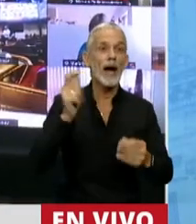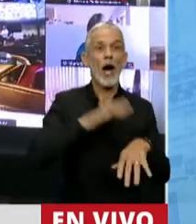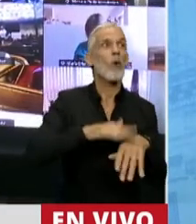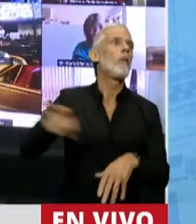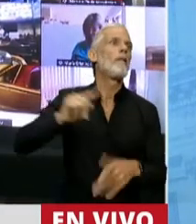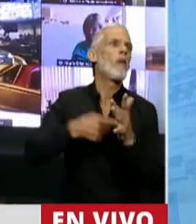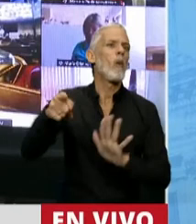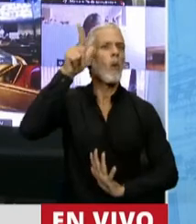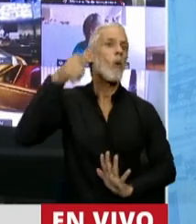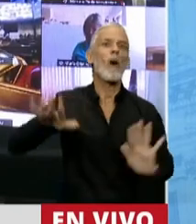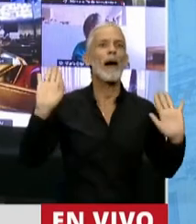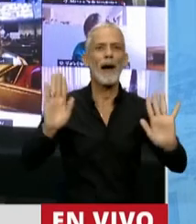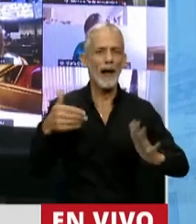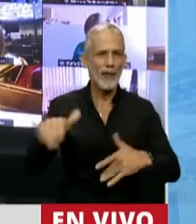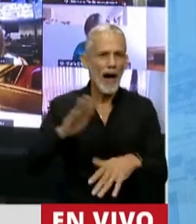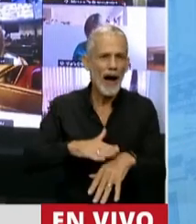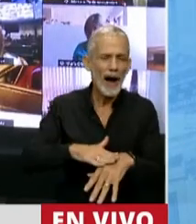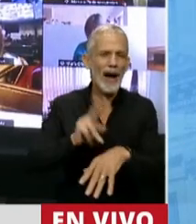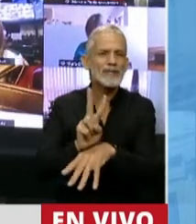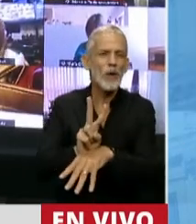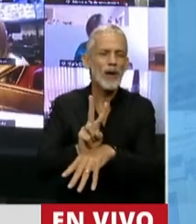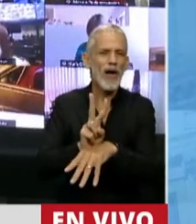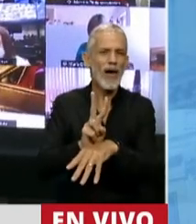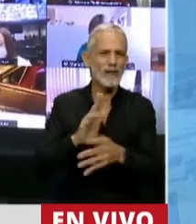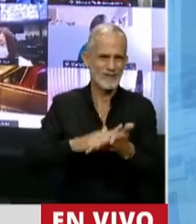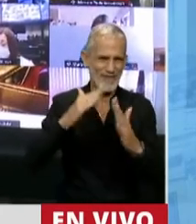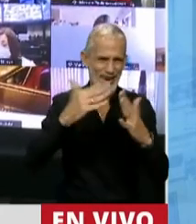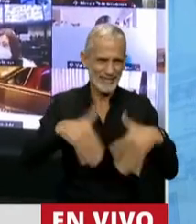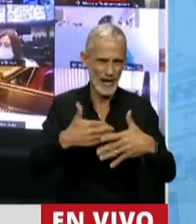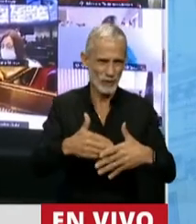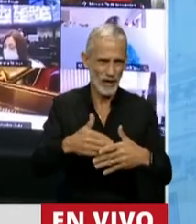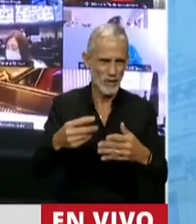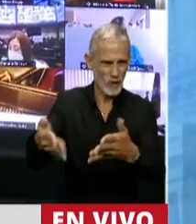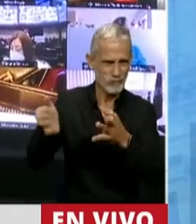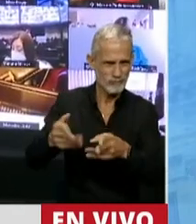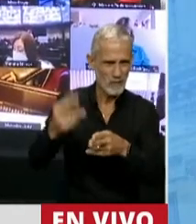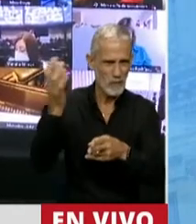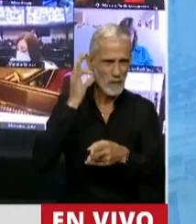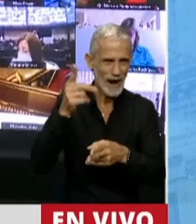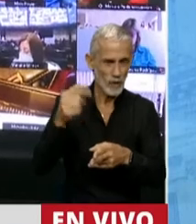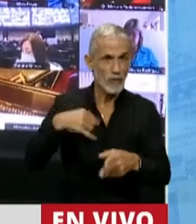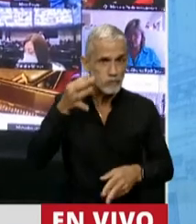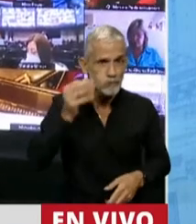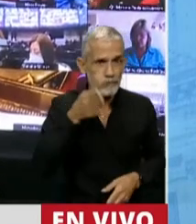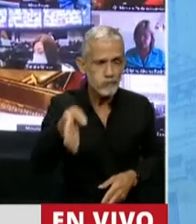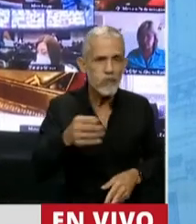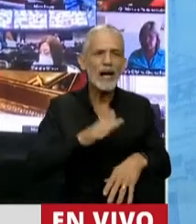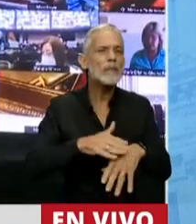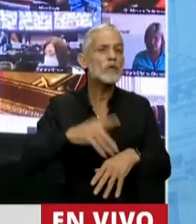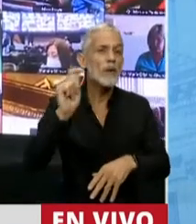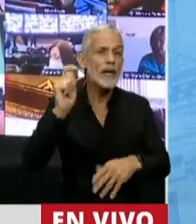responsable de garantizar la seguridad en la casa rosada todos sabemos los que hemos sido que ahí el